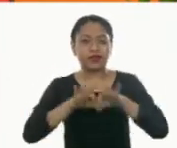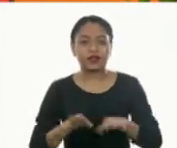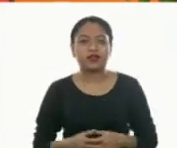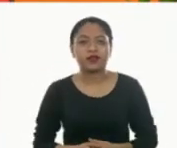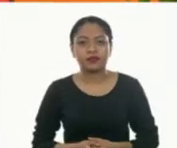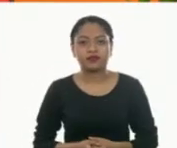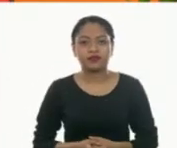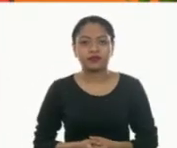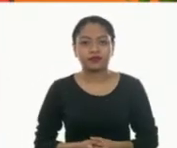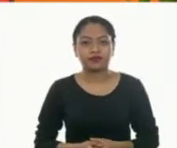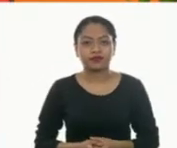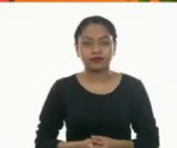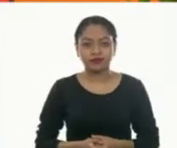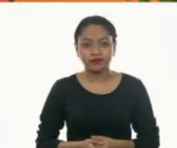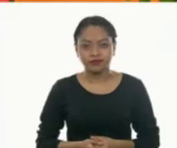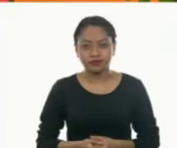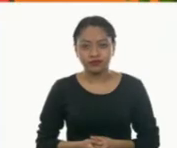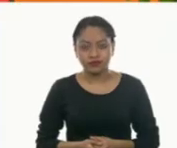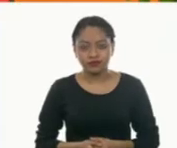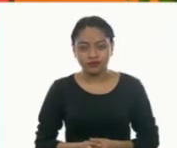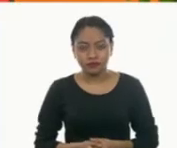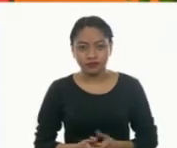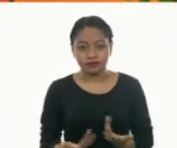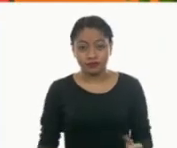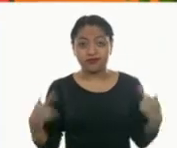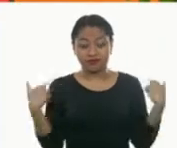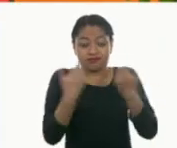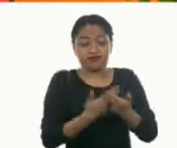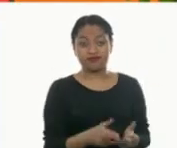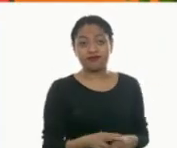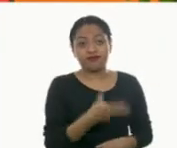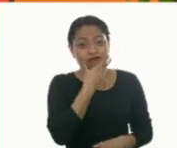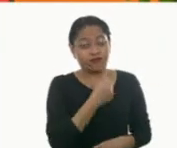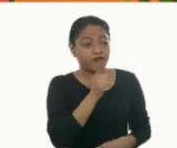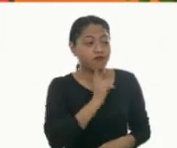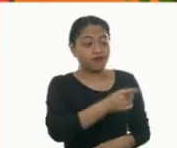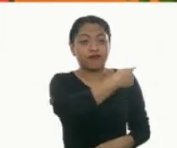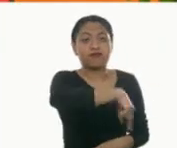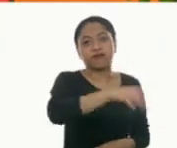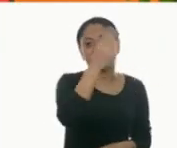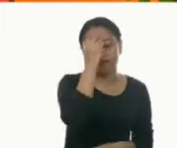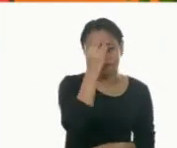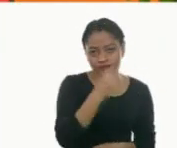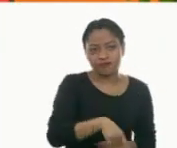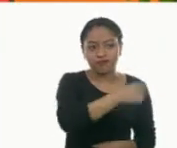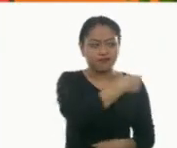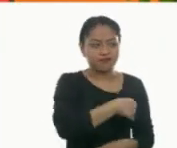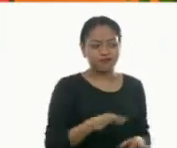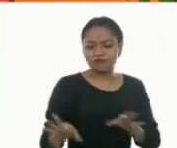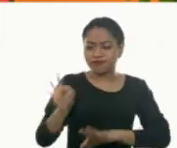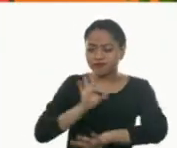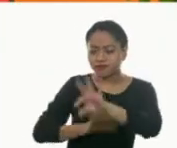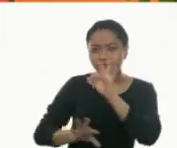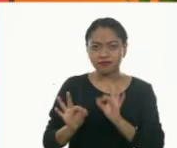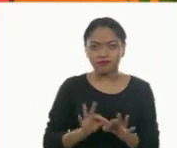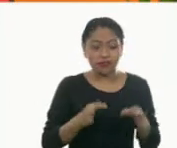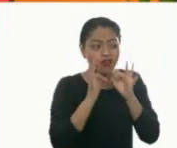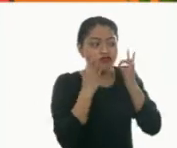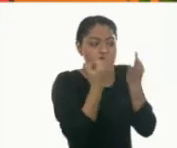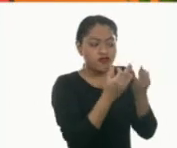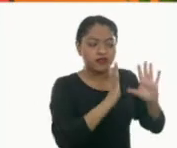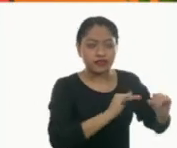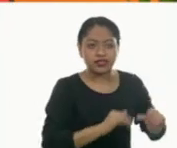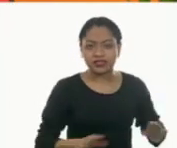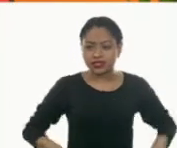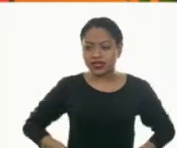también conocer, bueno, que el docente, que las docentes conozcan muy bien las características, los intereses y habilidades de